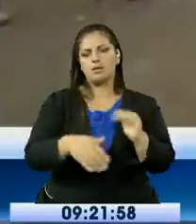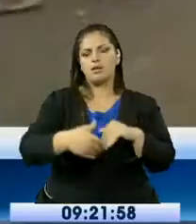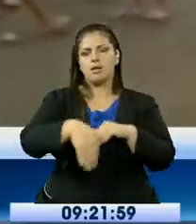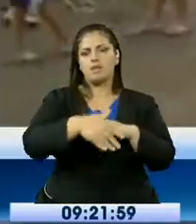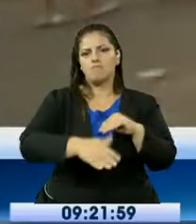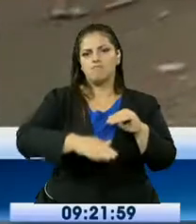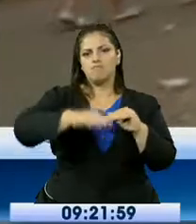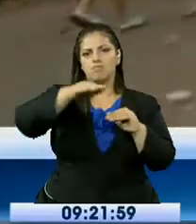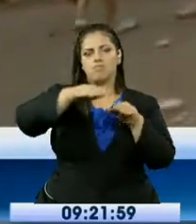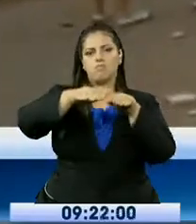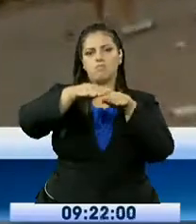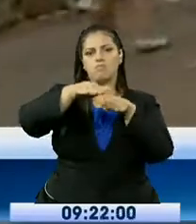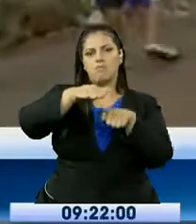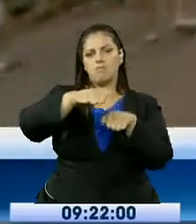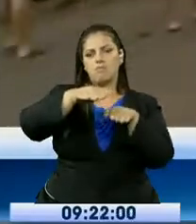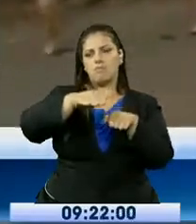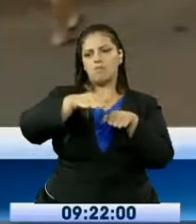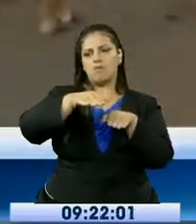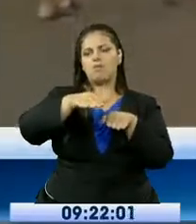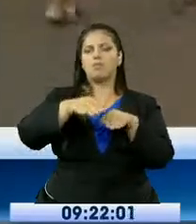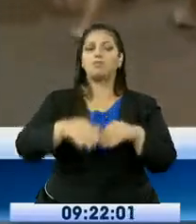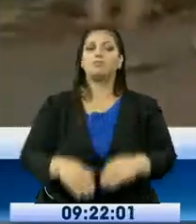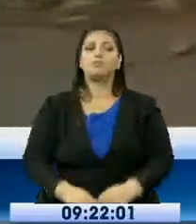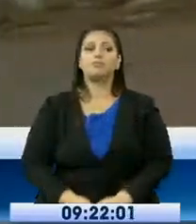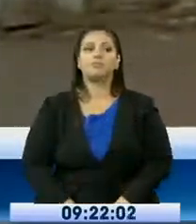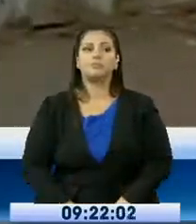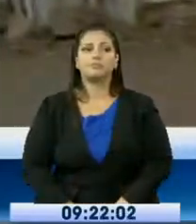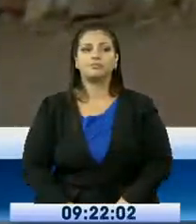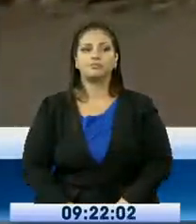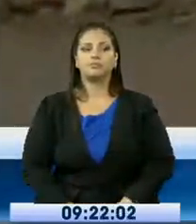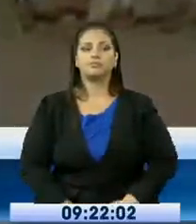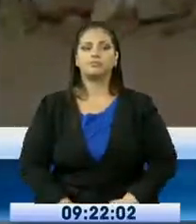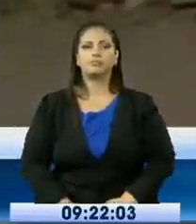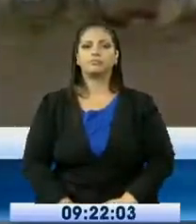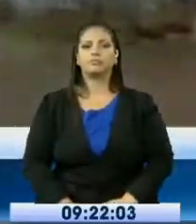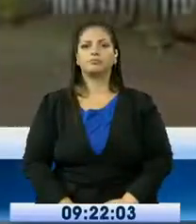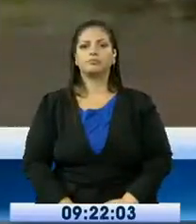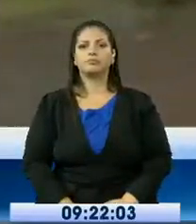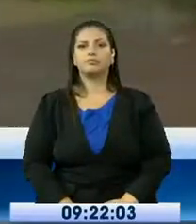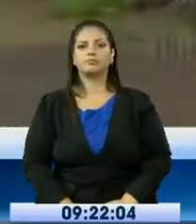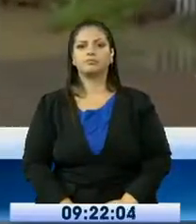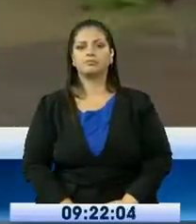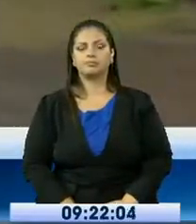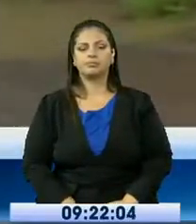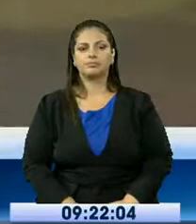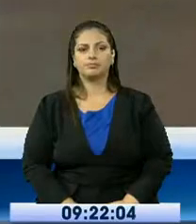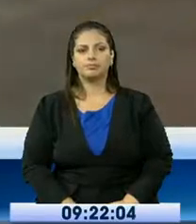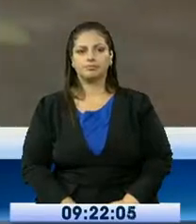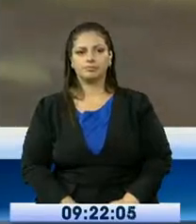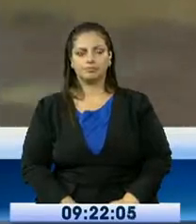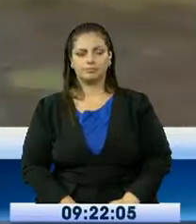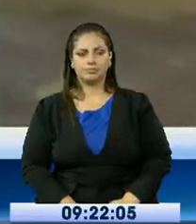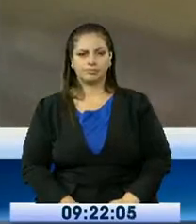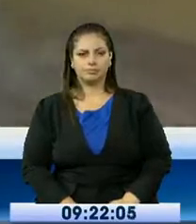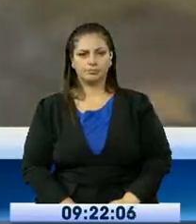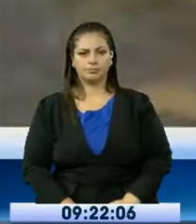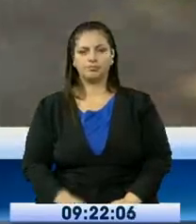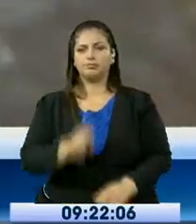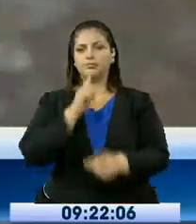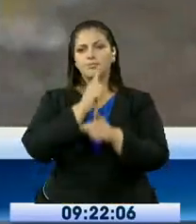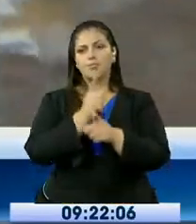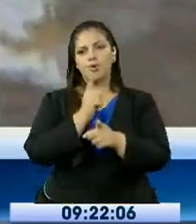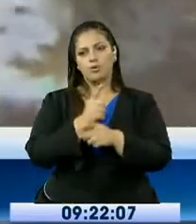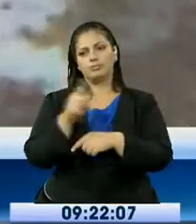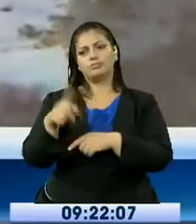esa situación es que ahora el líquido que antes se quedaba en medio de la vía, ahora ingresa hasta sus domicilios. Por eso ellos